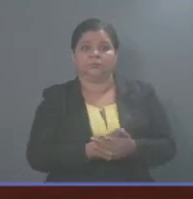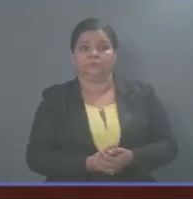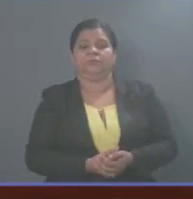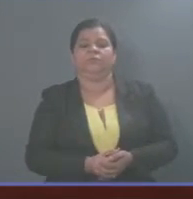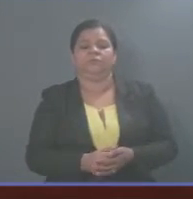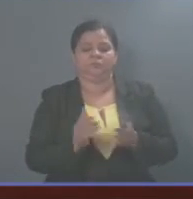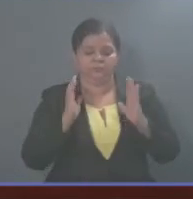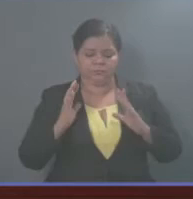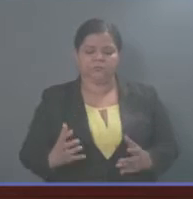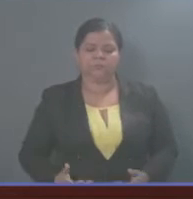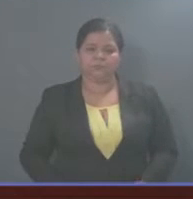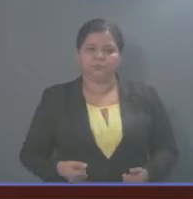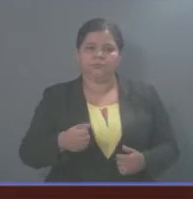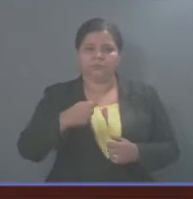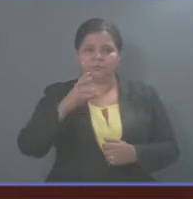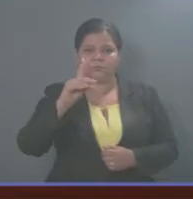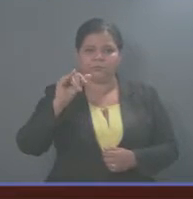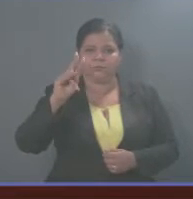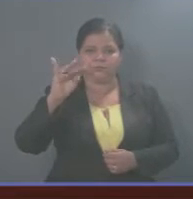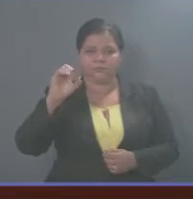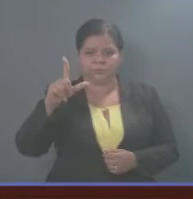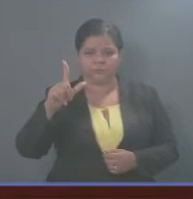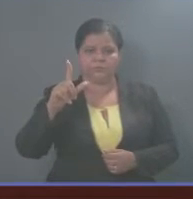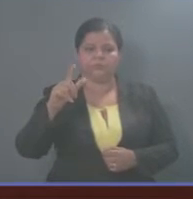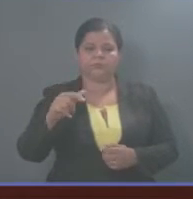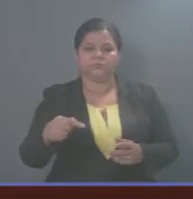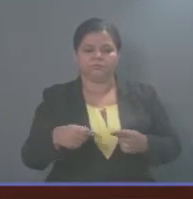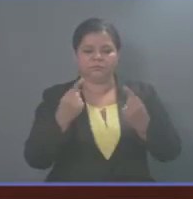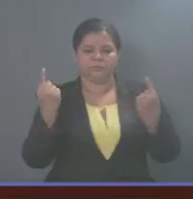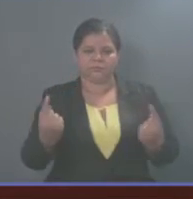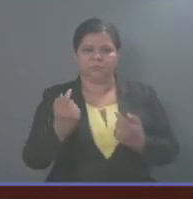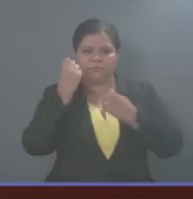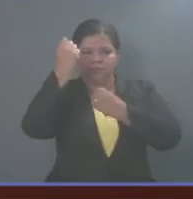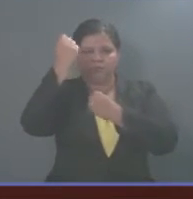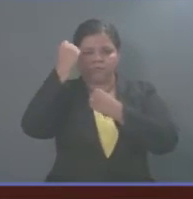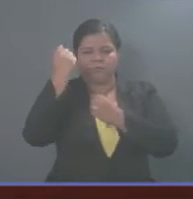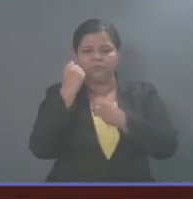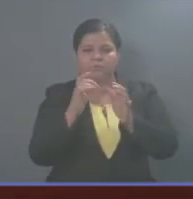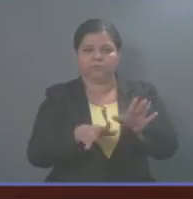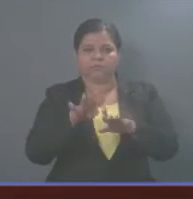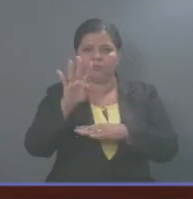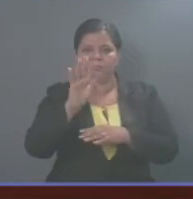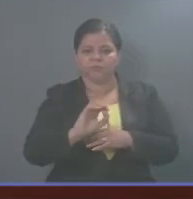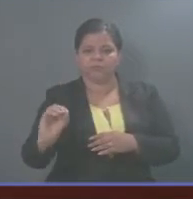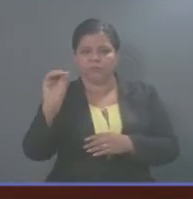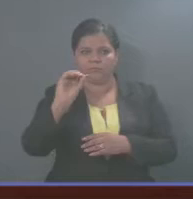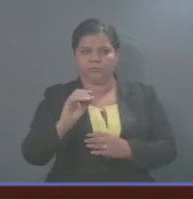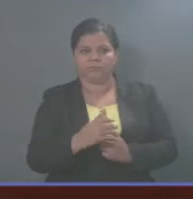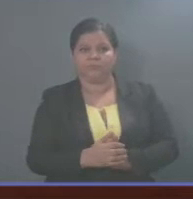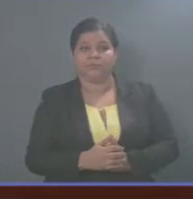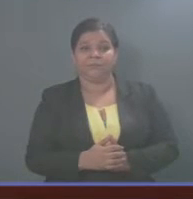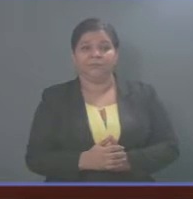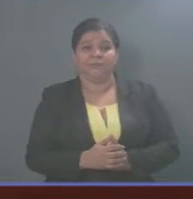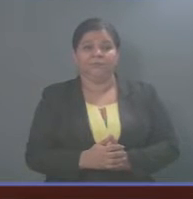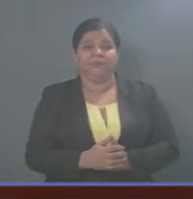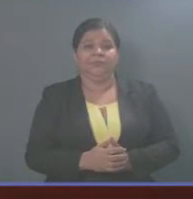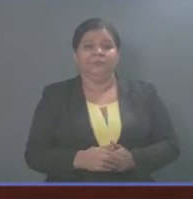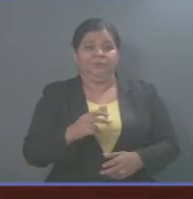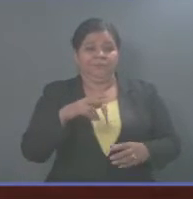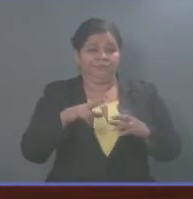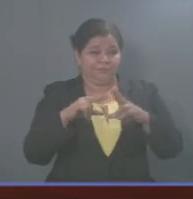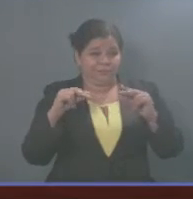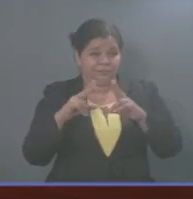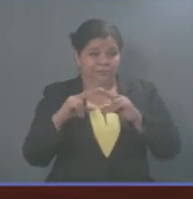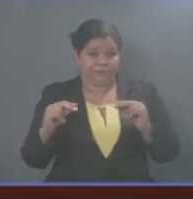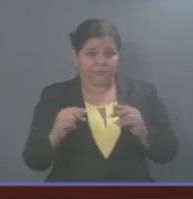del gobierno de Daniel Ortega en contra de las protestas del 14 de octubre del año 2018 en Nicaragua.